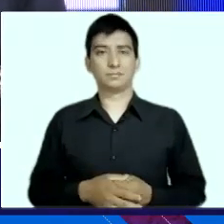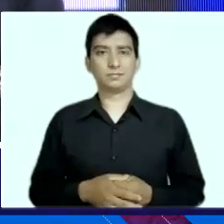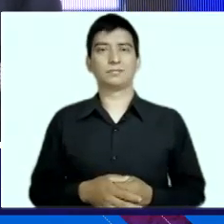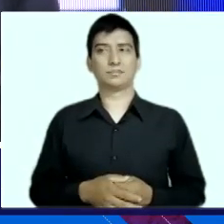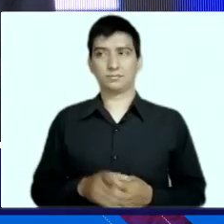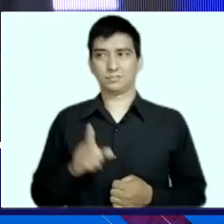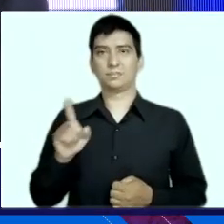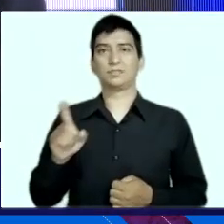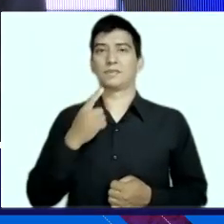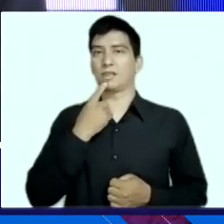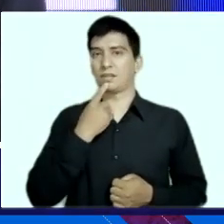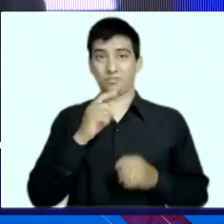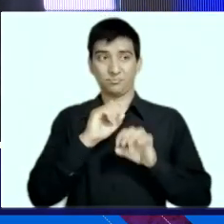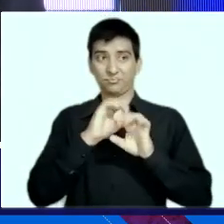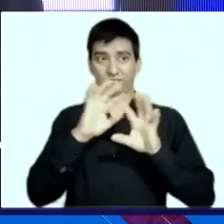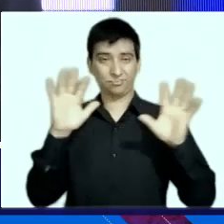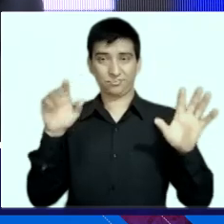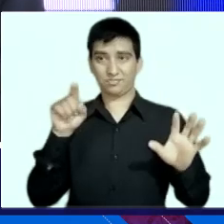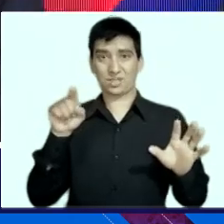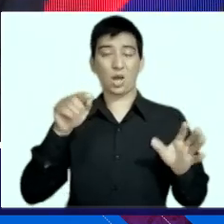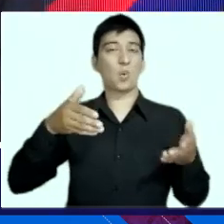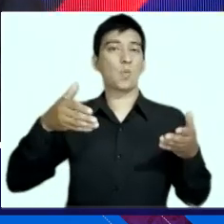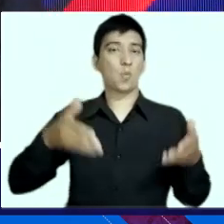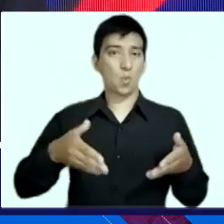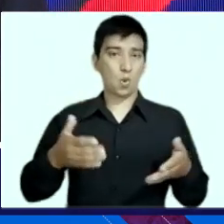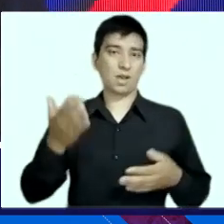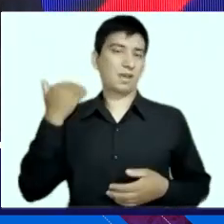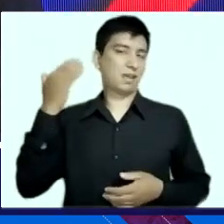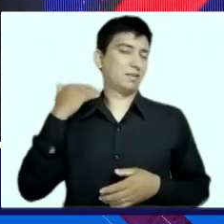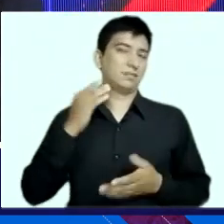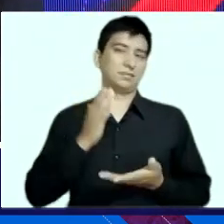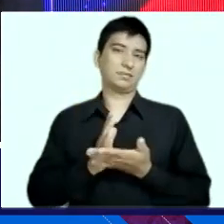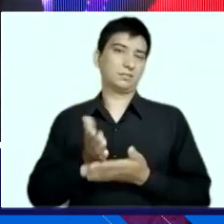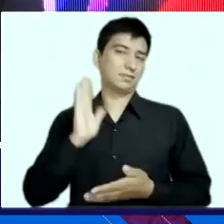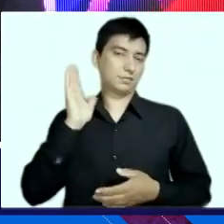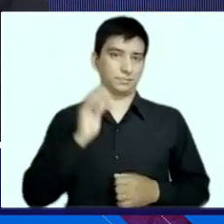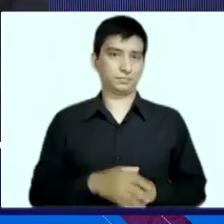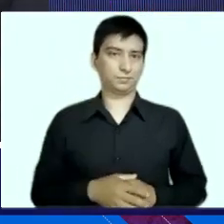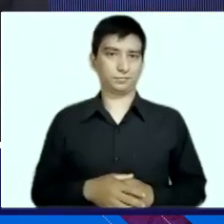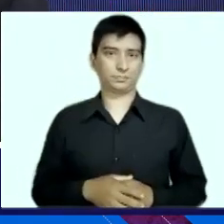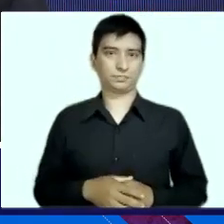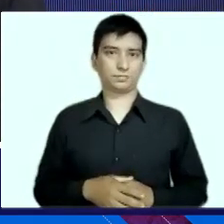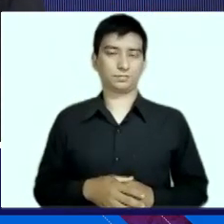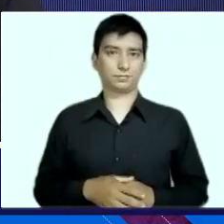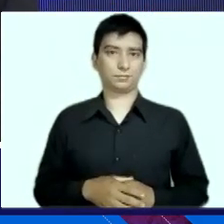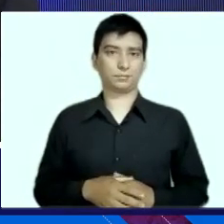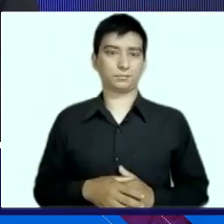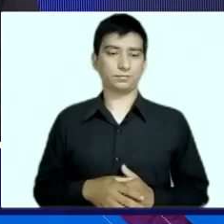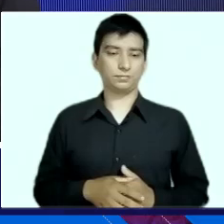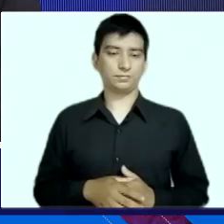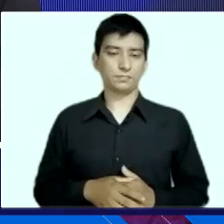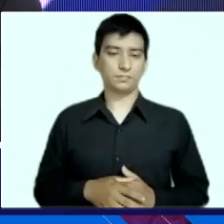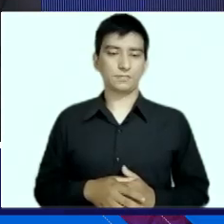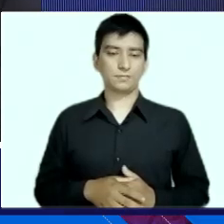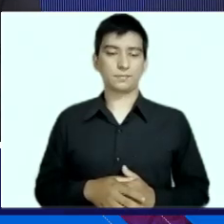barras. De ahora, de ayer y de siempre. Ahora, así que yo les quiero mucho decir que algo, agotar no hay. De verdad, y más porque, le insisto, a